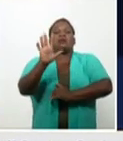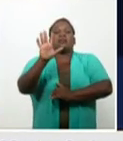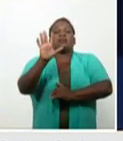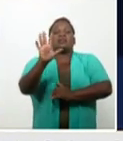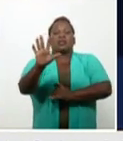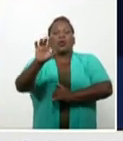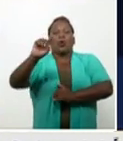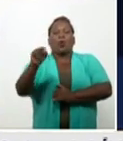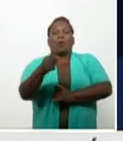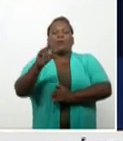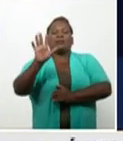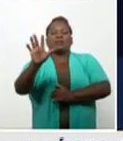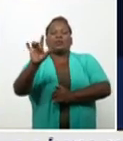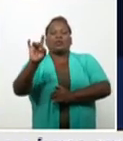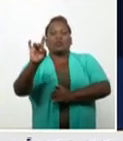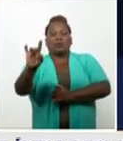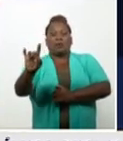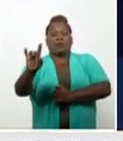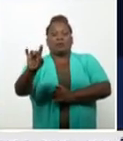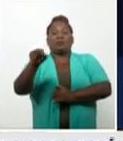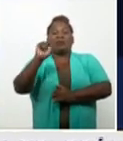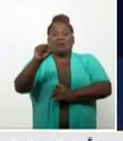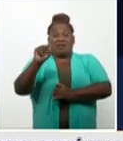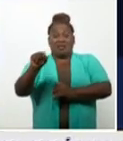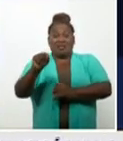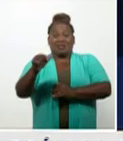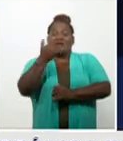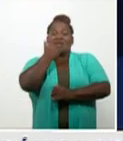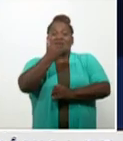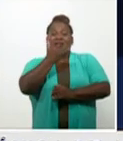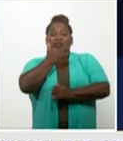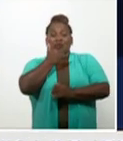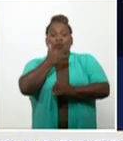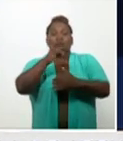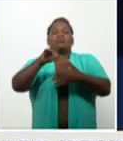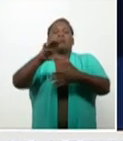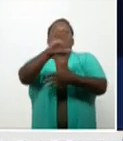5,59, que es la tasa de la región de las Américas.